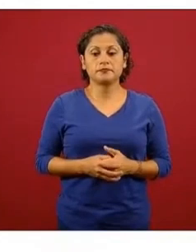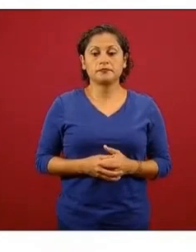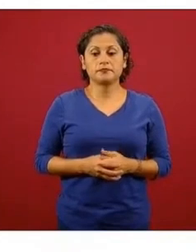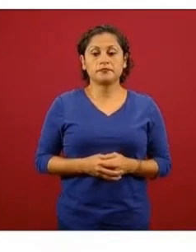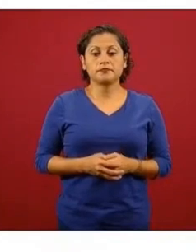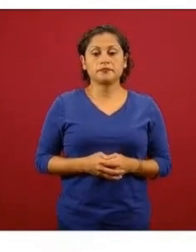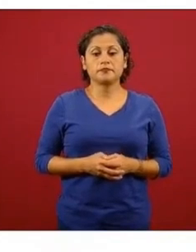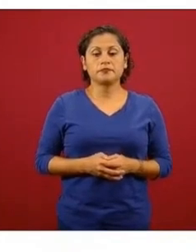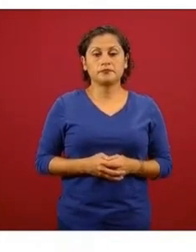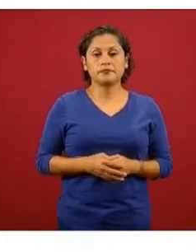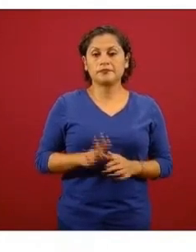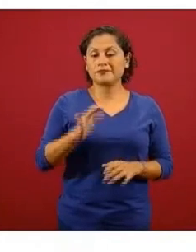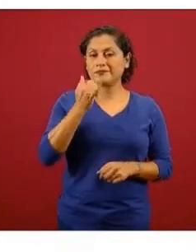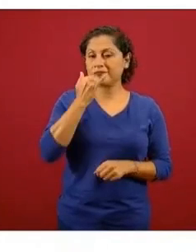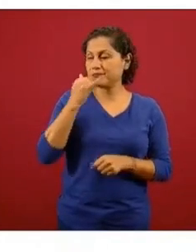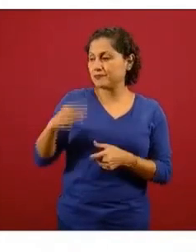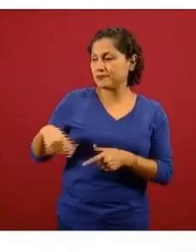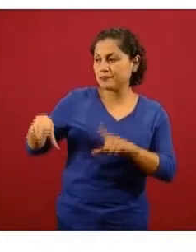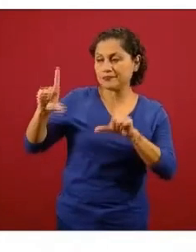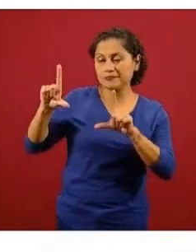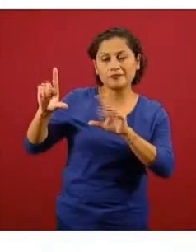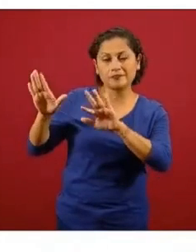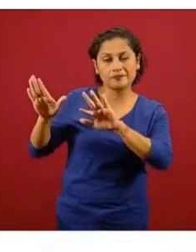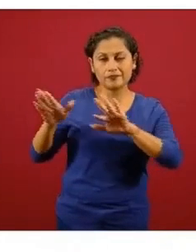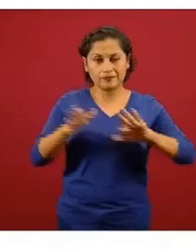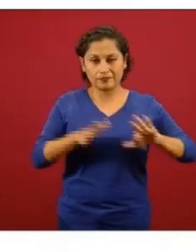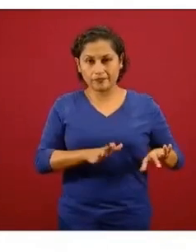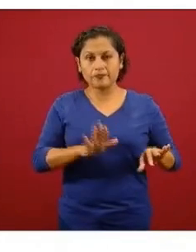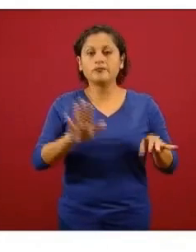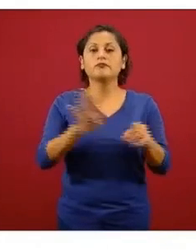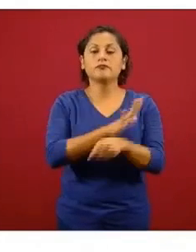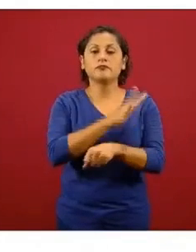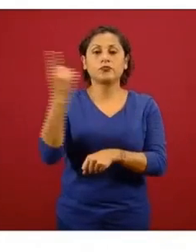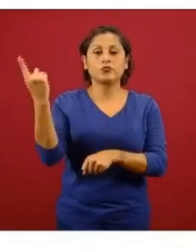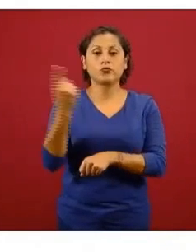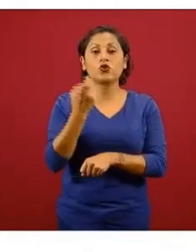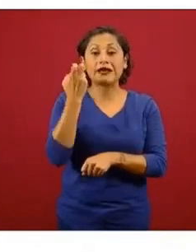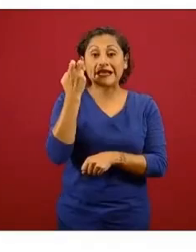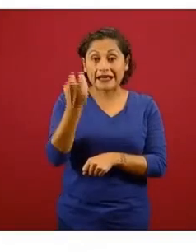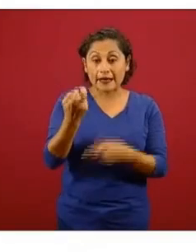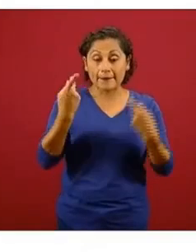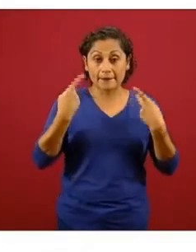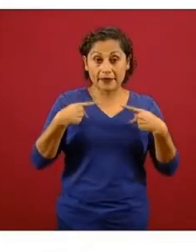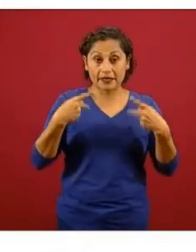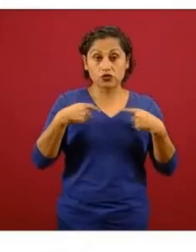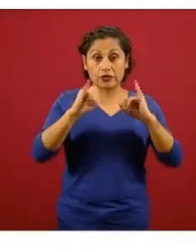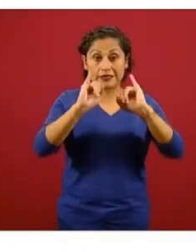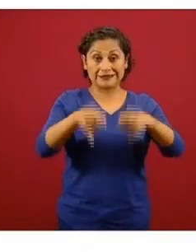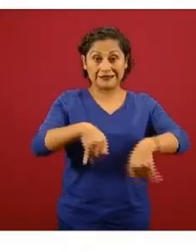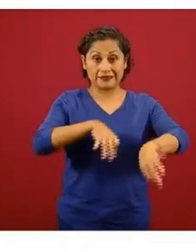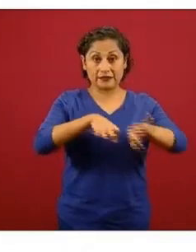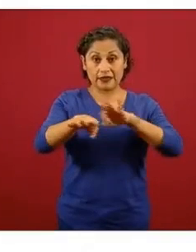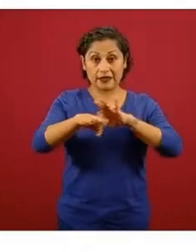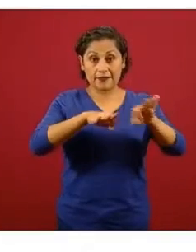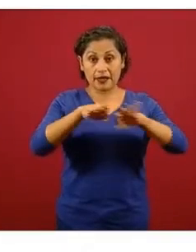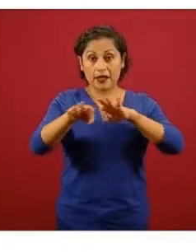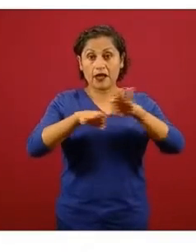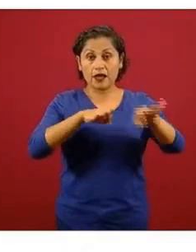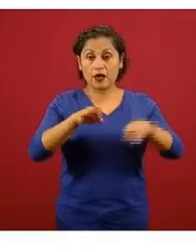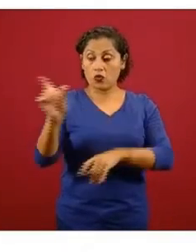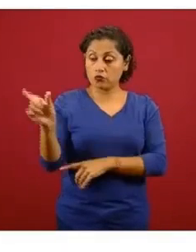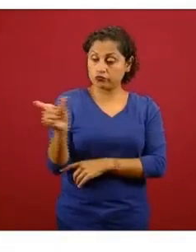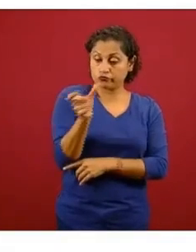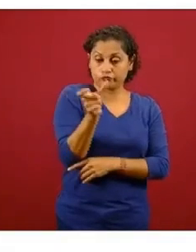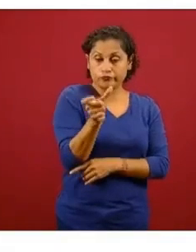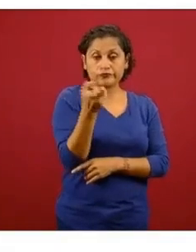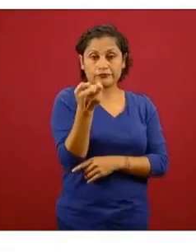Si quieres nos brincamos esta, porque estas personas que recibieron su crédito a partir de una tarjeta del Banco del Bienestar van